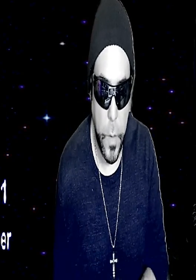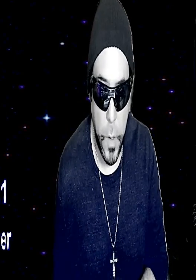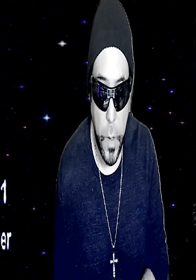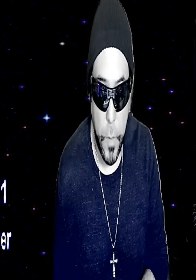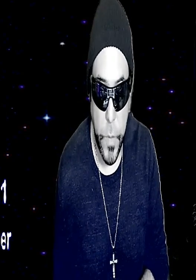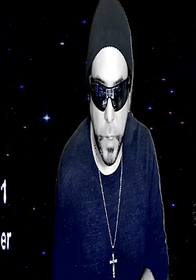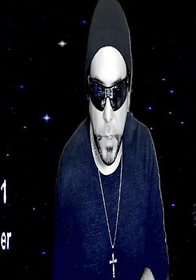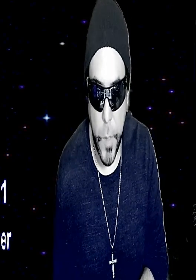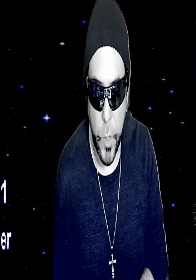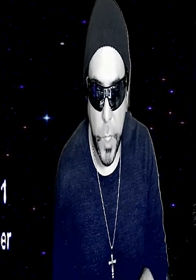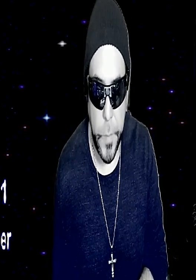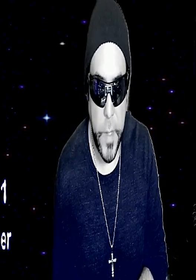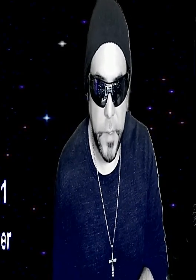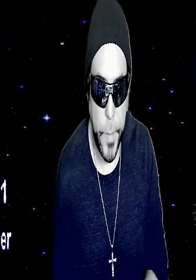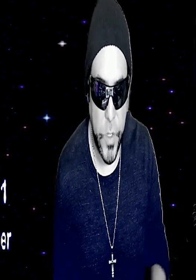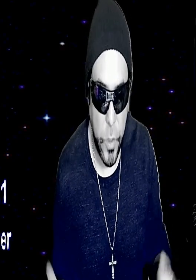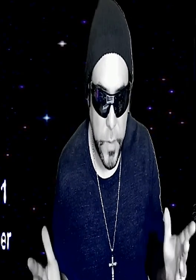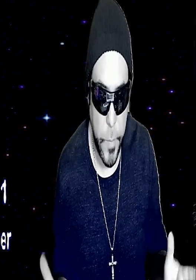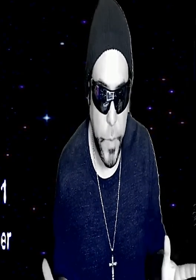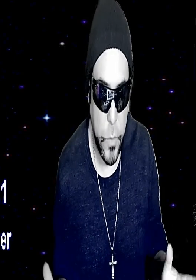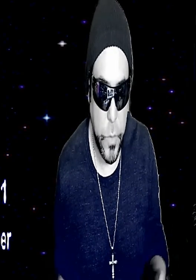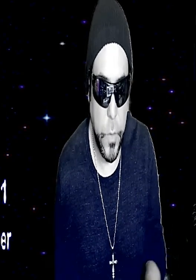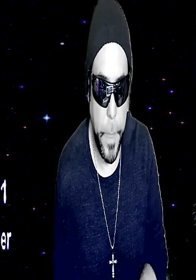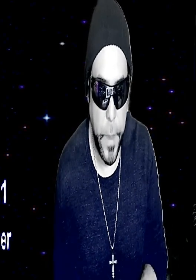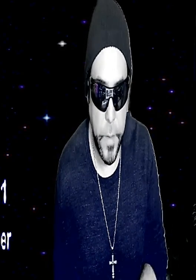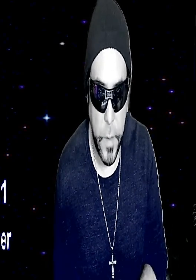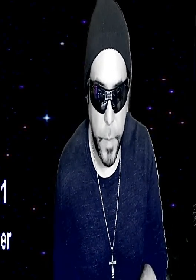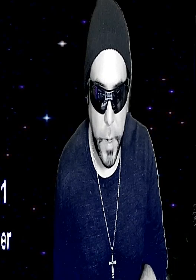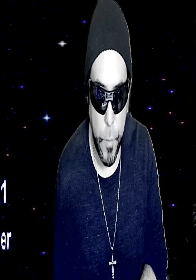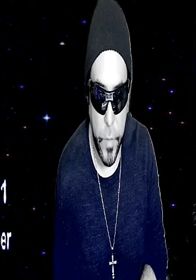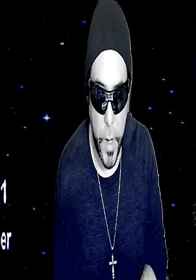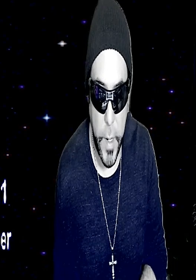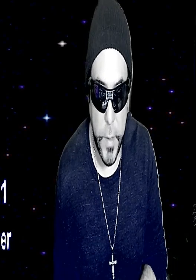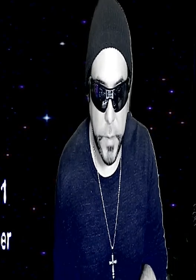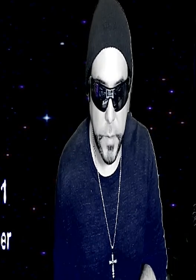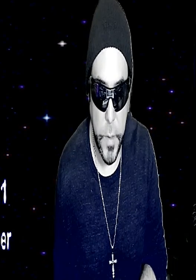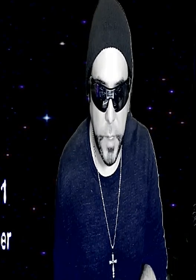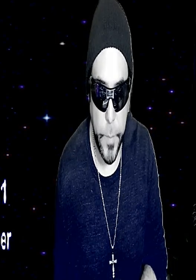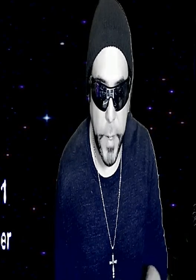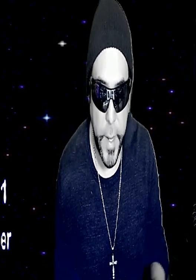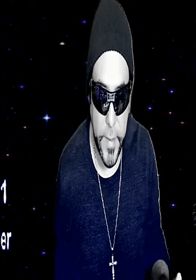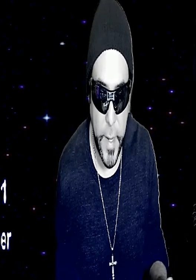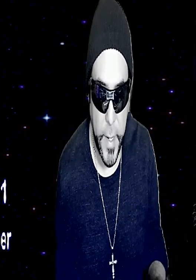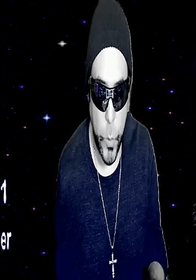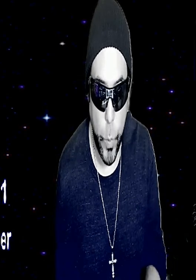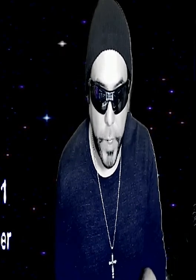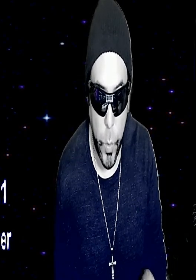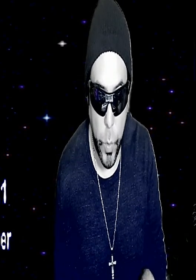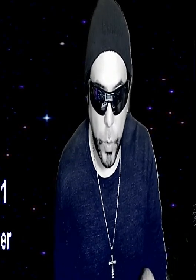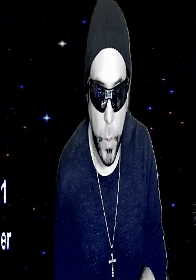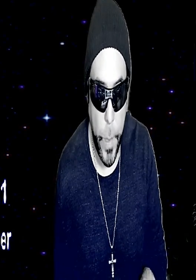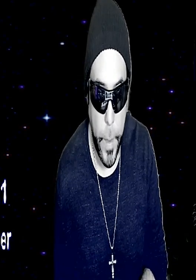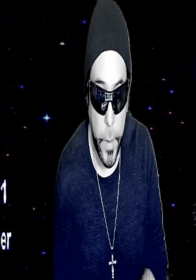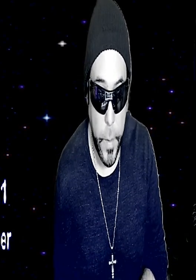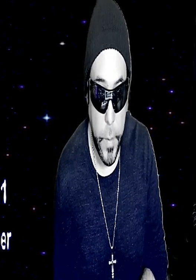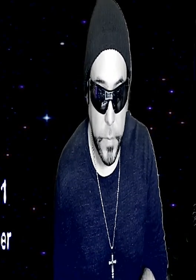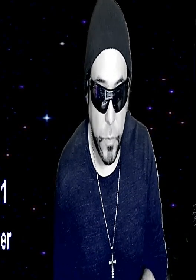recorrido, sé que tenemos las primeras impresiones amigos. Para mostrarles la experiencia que